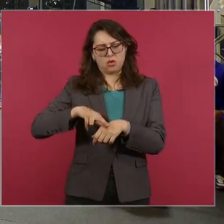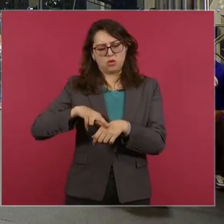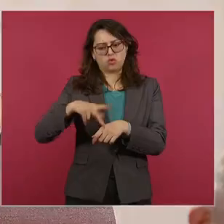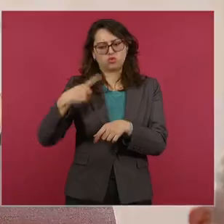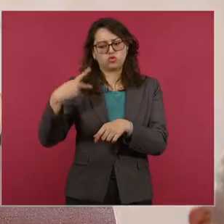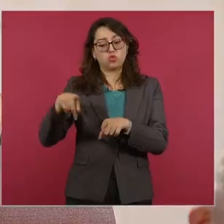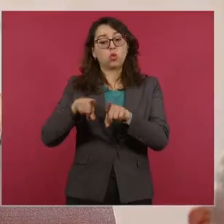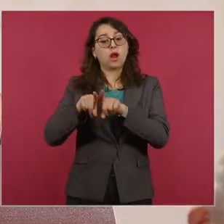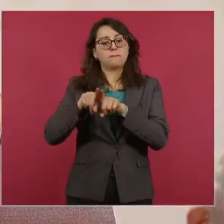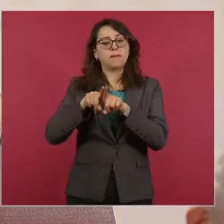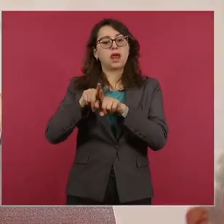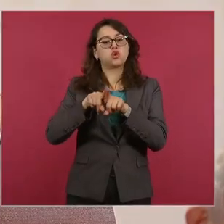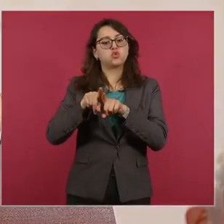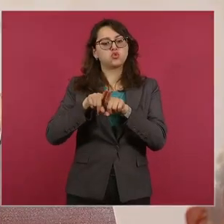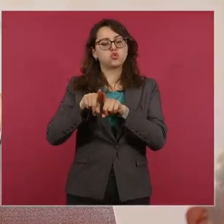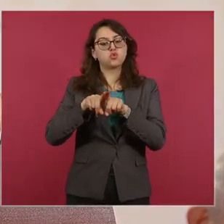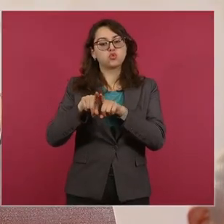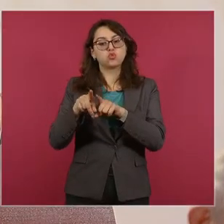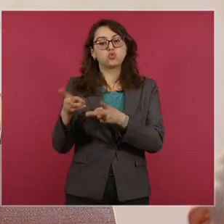creo que es su hermano, pero ¿cuánto se llevó?